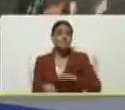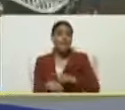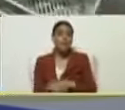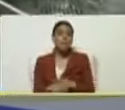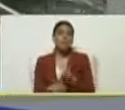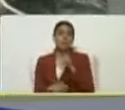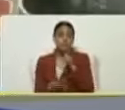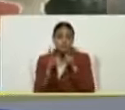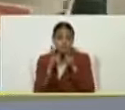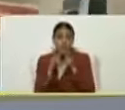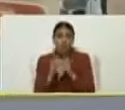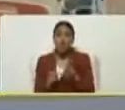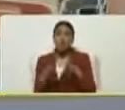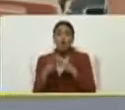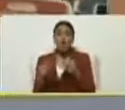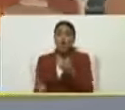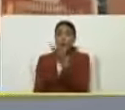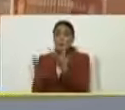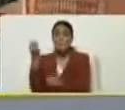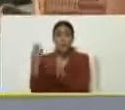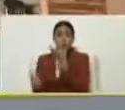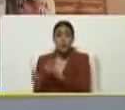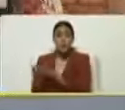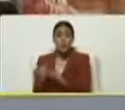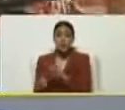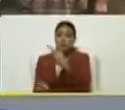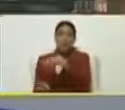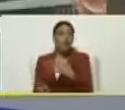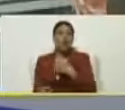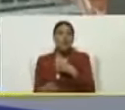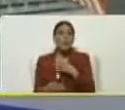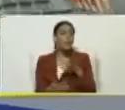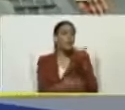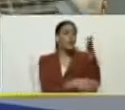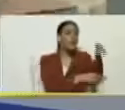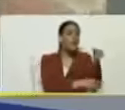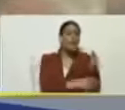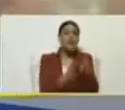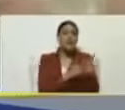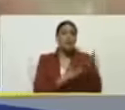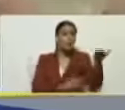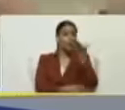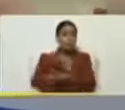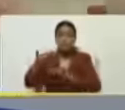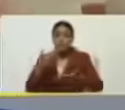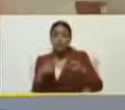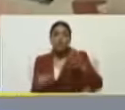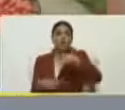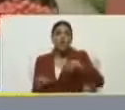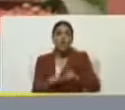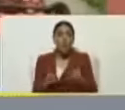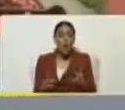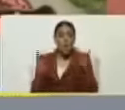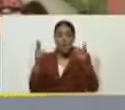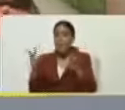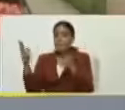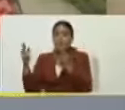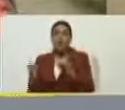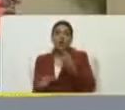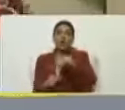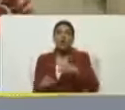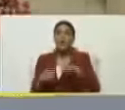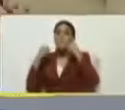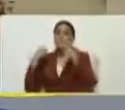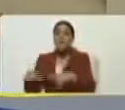Botaban todos los productos porque decían esto no va a llegar a las ciudades hasta que Maduro caiga. Y yo